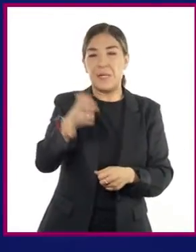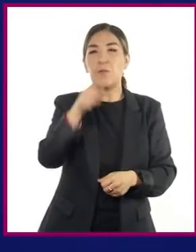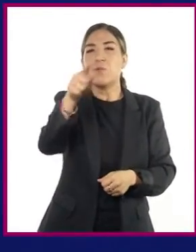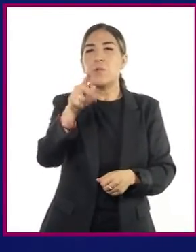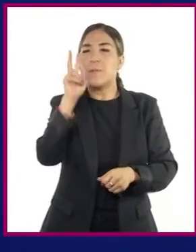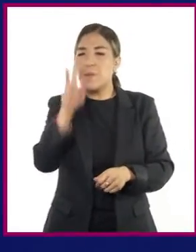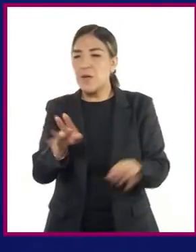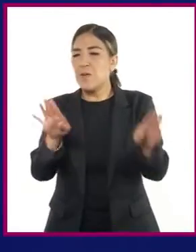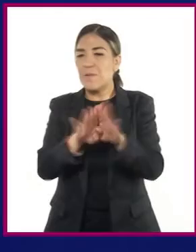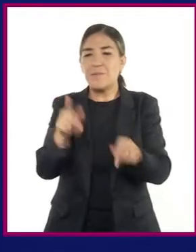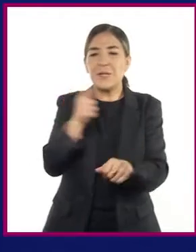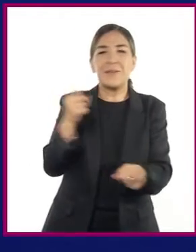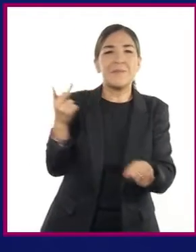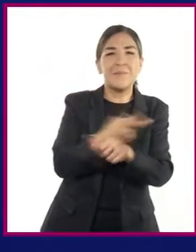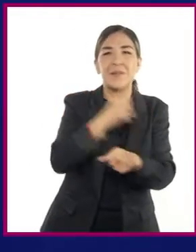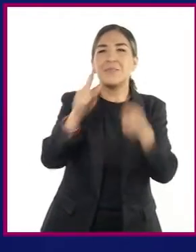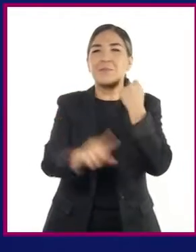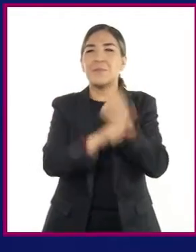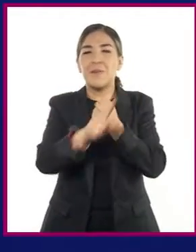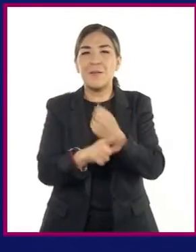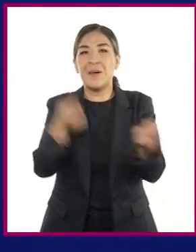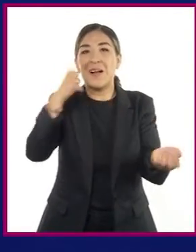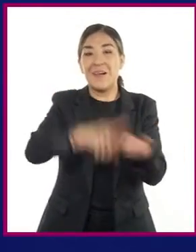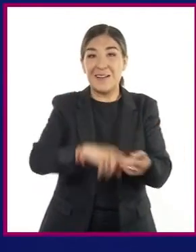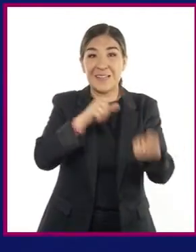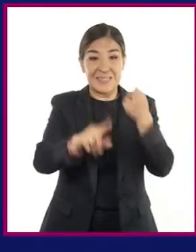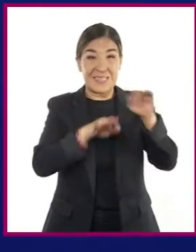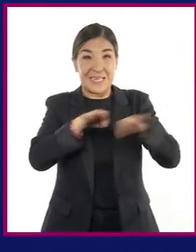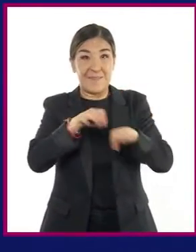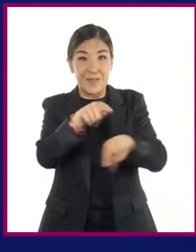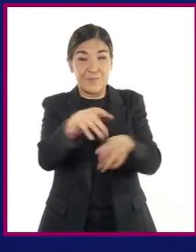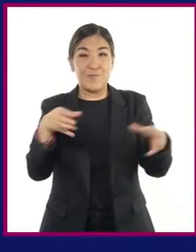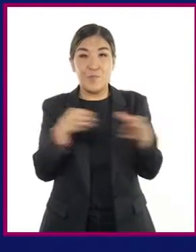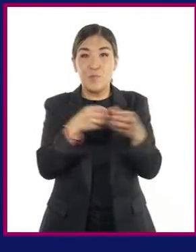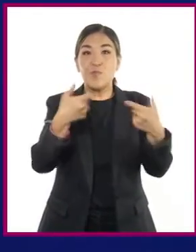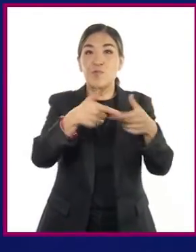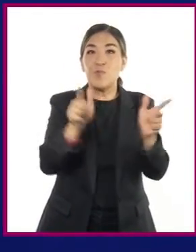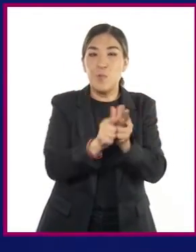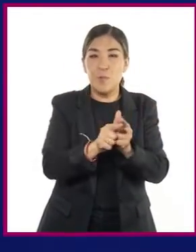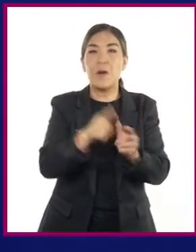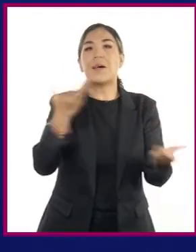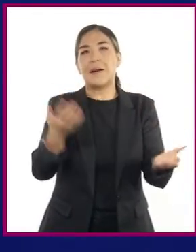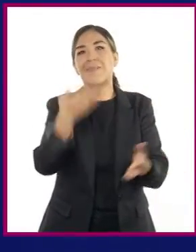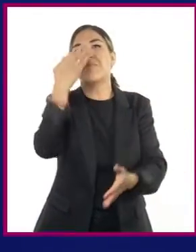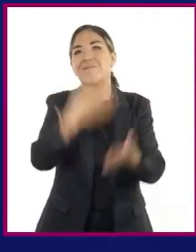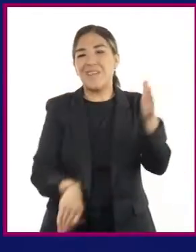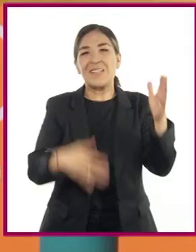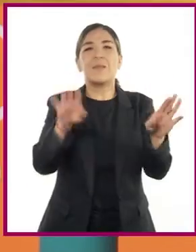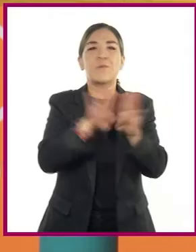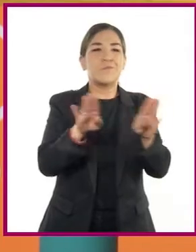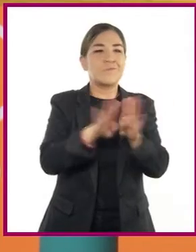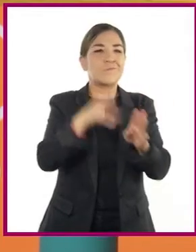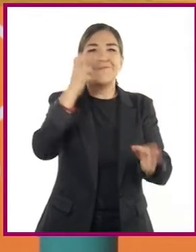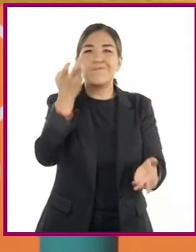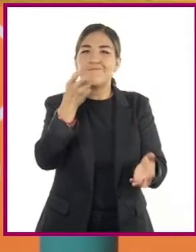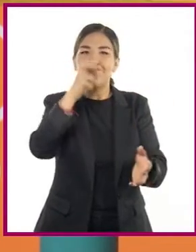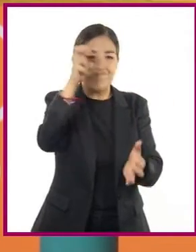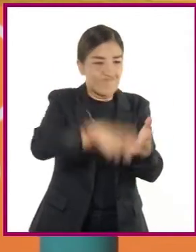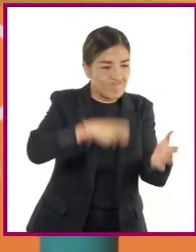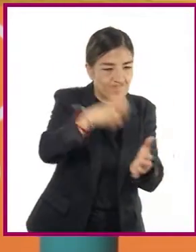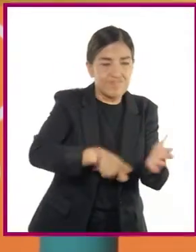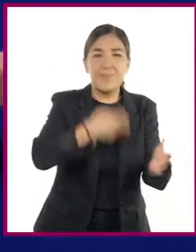pasaba, que de pronto había disrupción en el trabajo del grupo, o si estaban creando con indisciplina algún otro tipo de